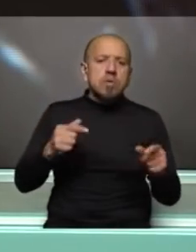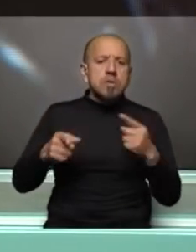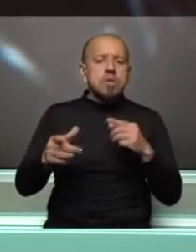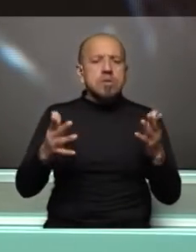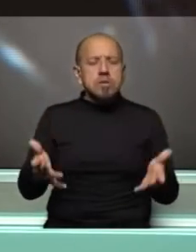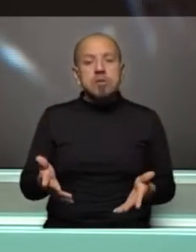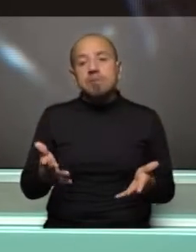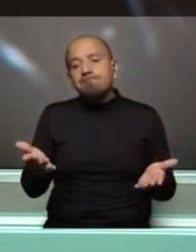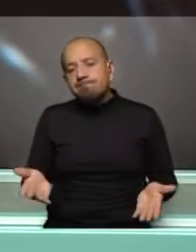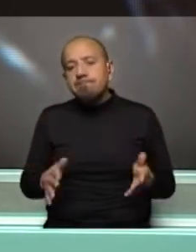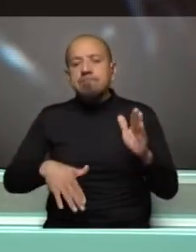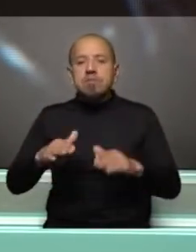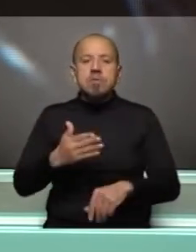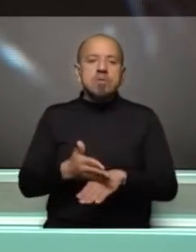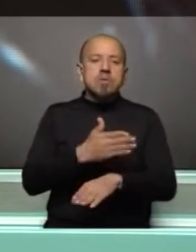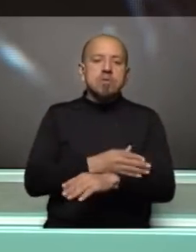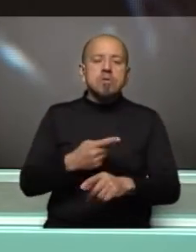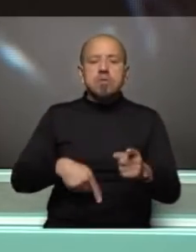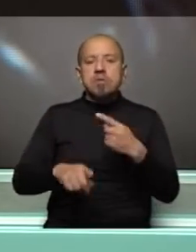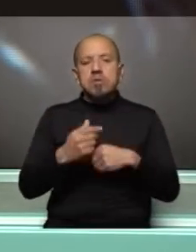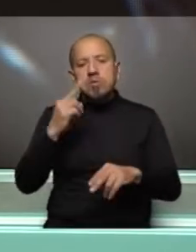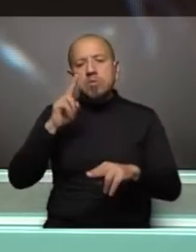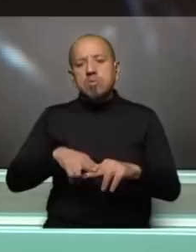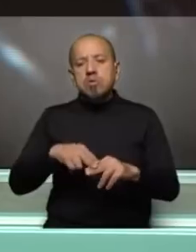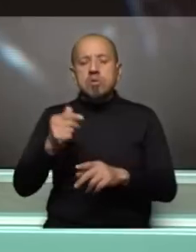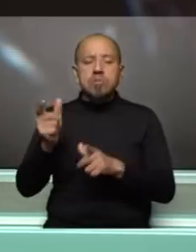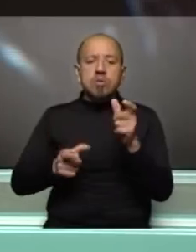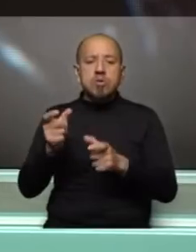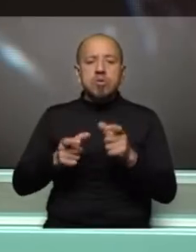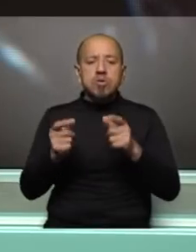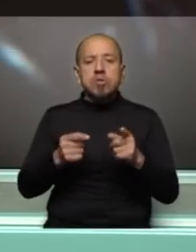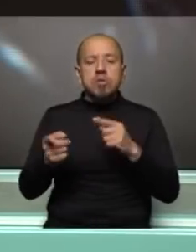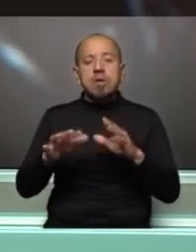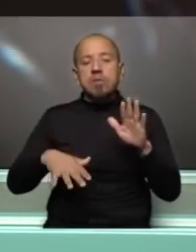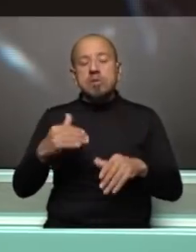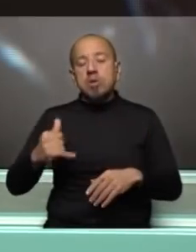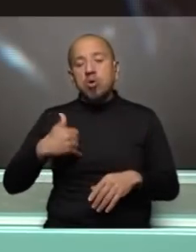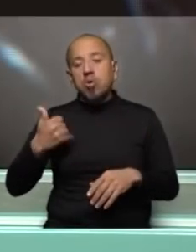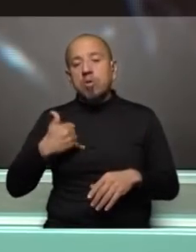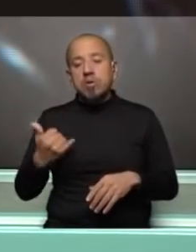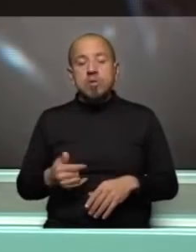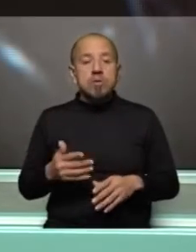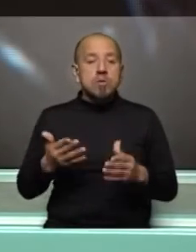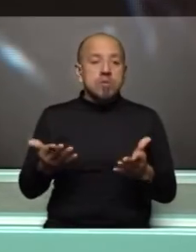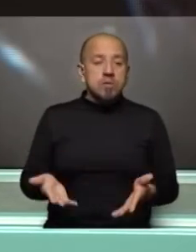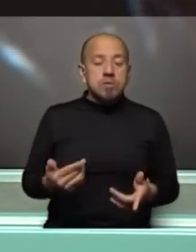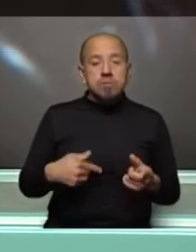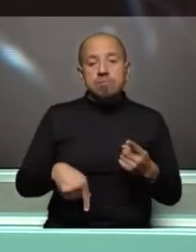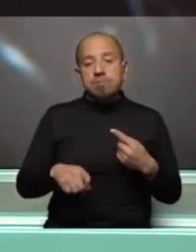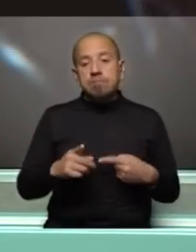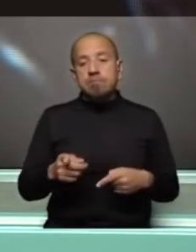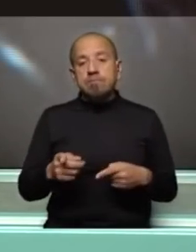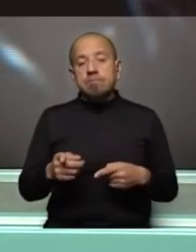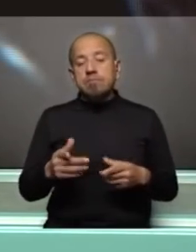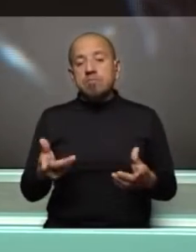antecedent No pero en laad son muertes de ciudadanos uruguayos principalmente que que pierden la vida por este